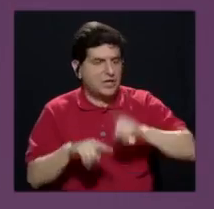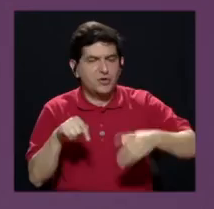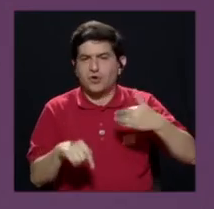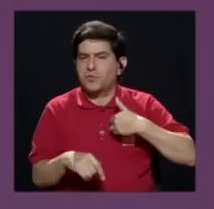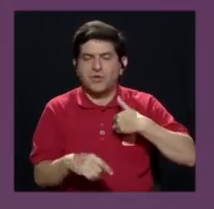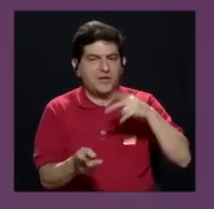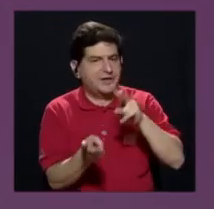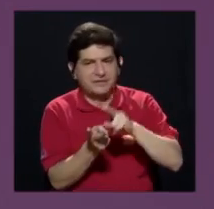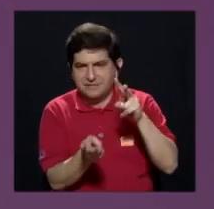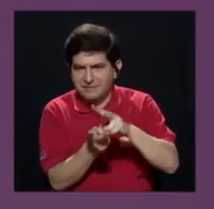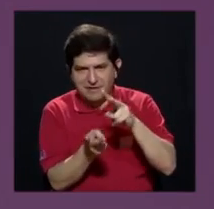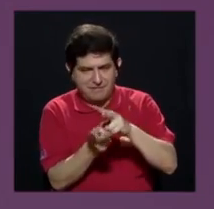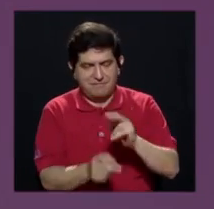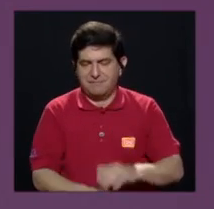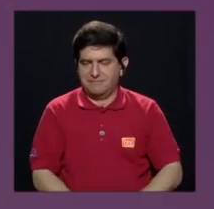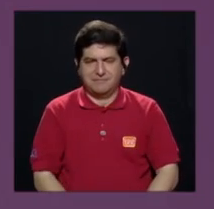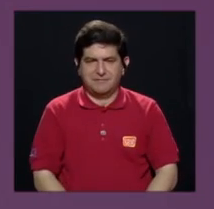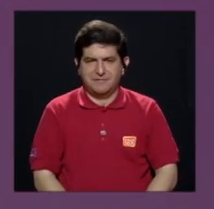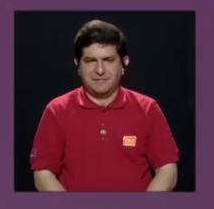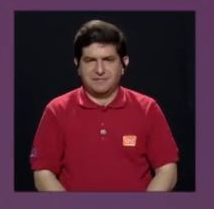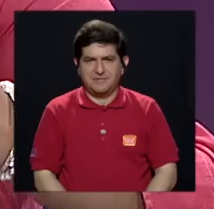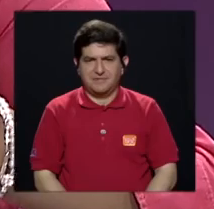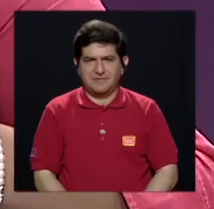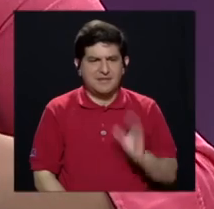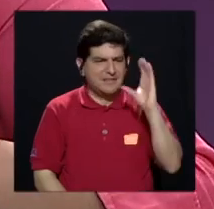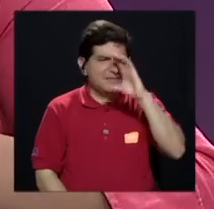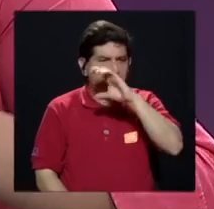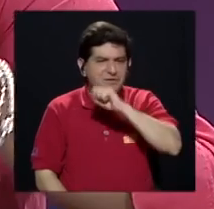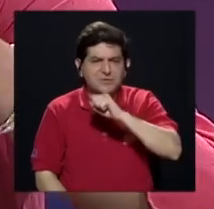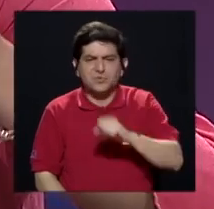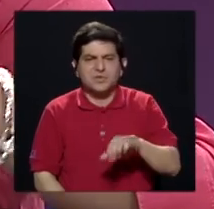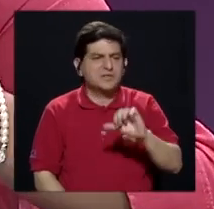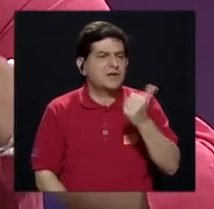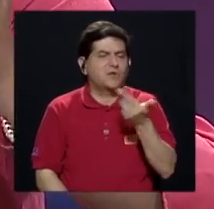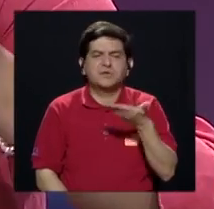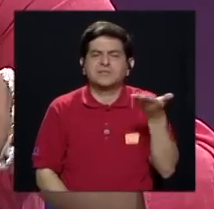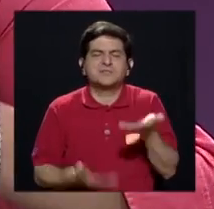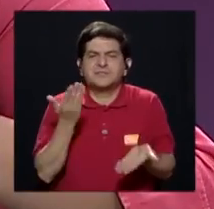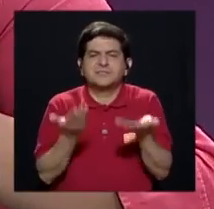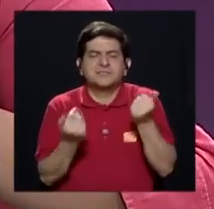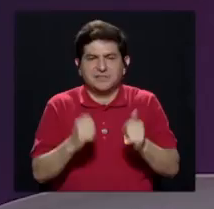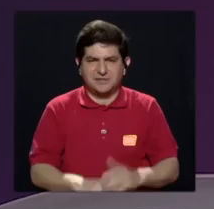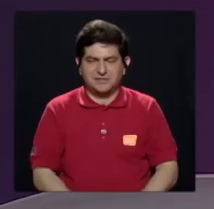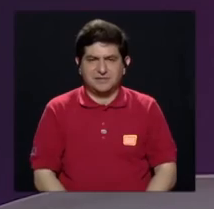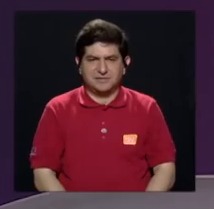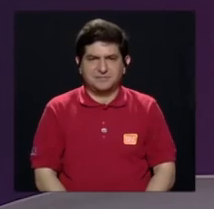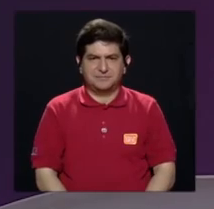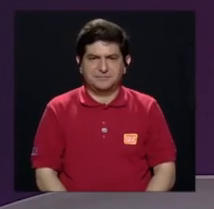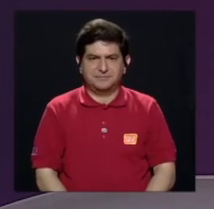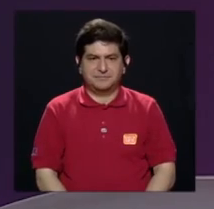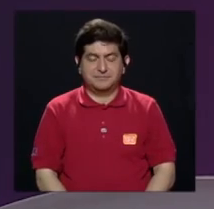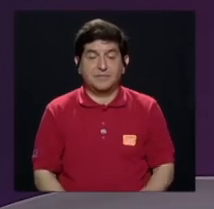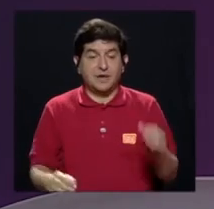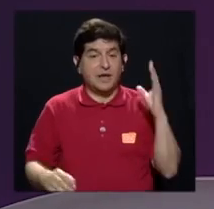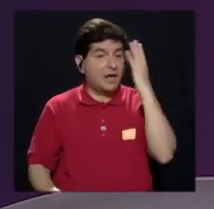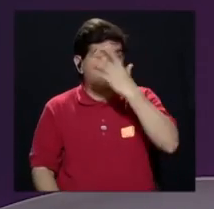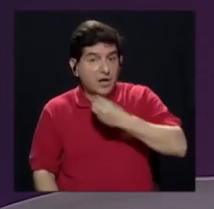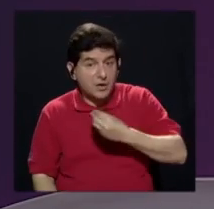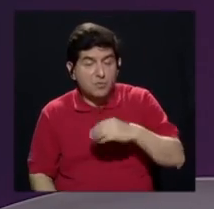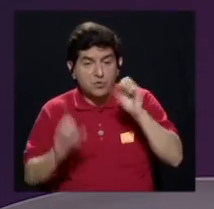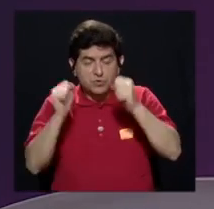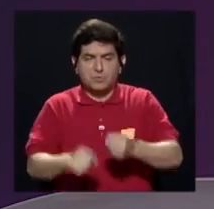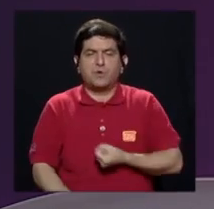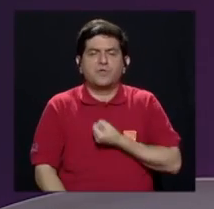relaciones coitales que podemos descubrir más que podemos ver bueno lo más lindo es de